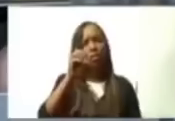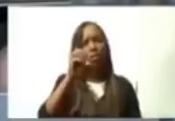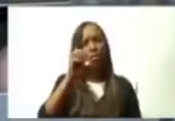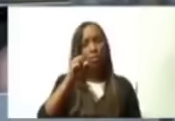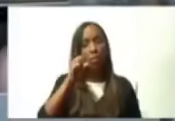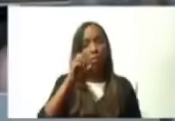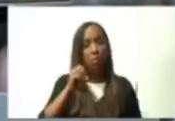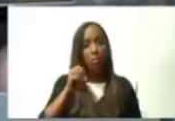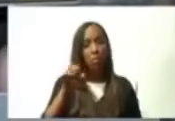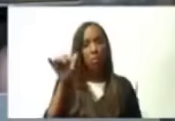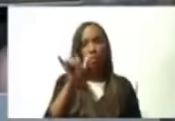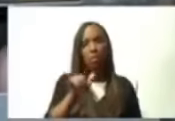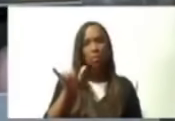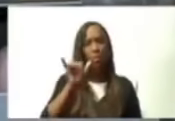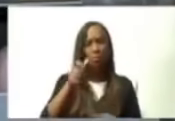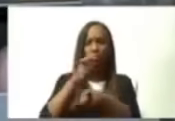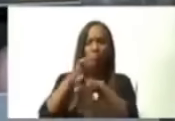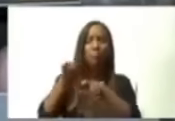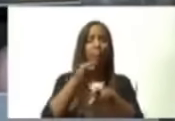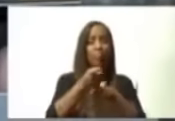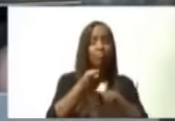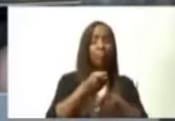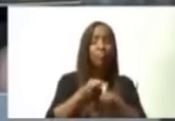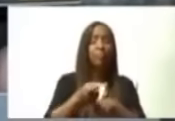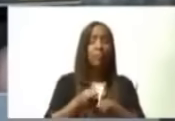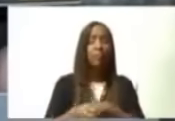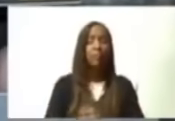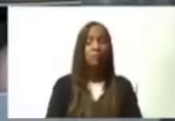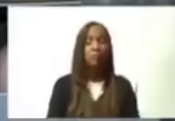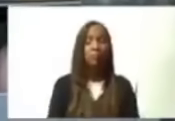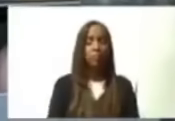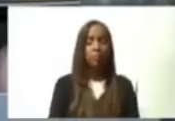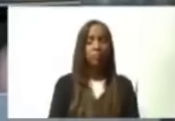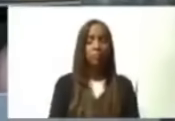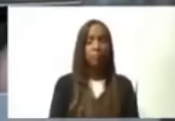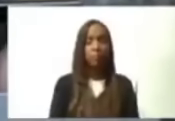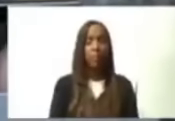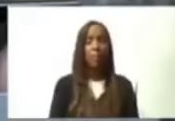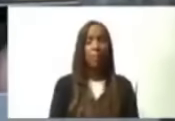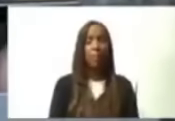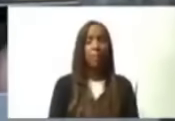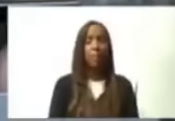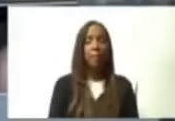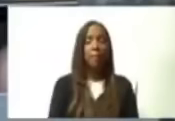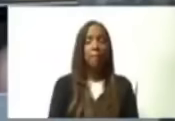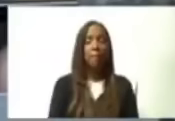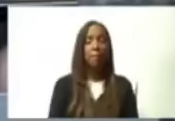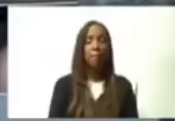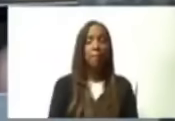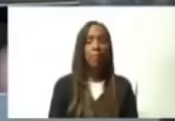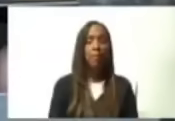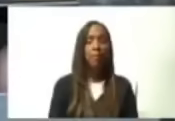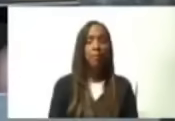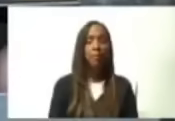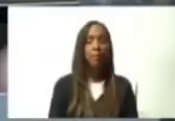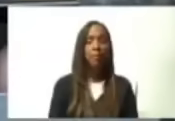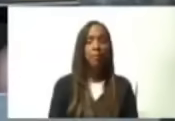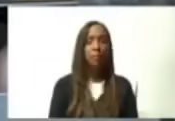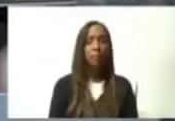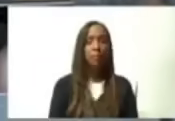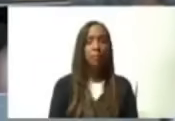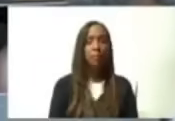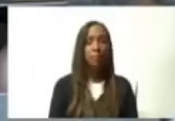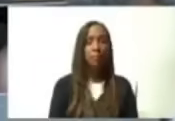vivienda, en cuanto a daños materiales fundamentalmente. Pero